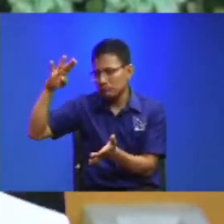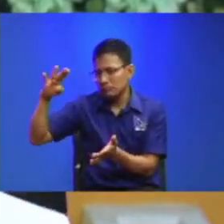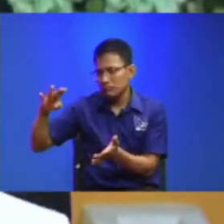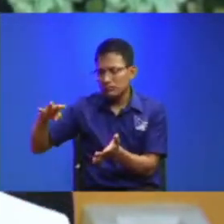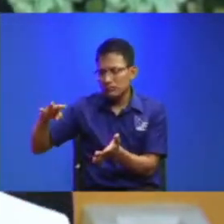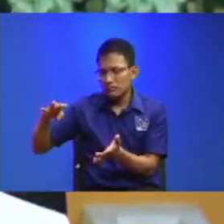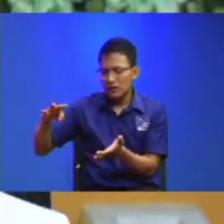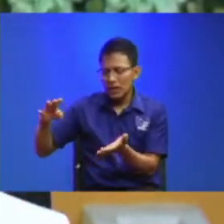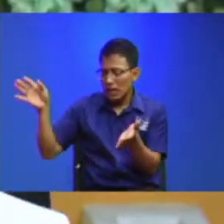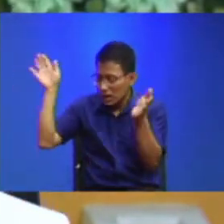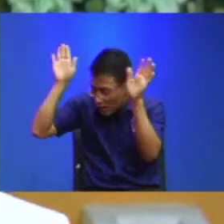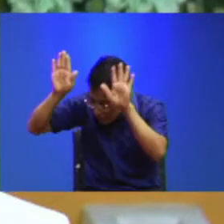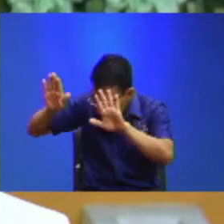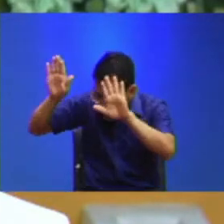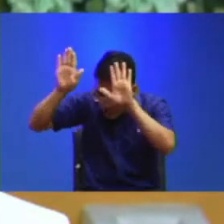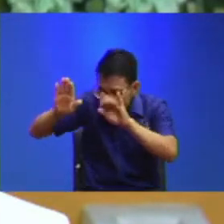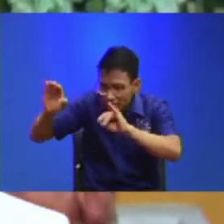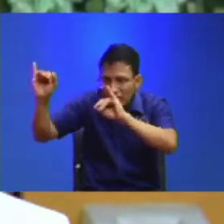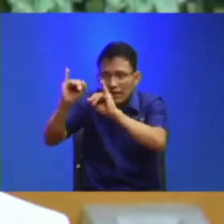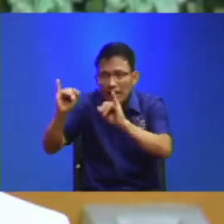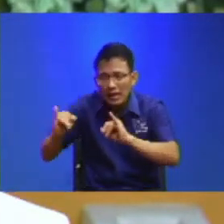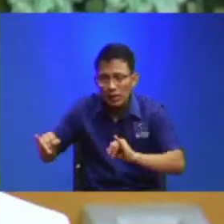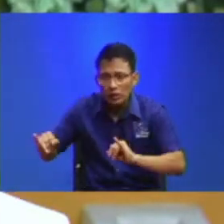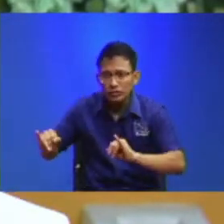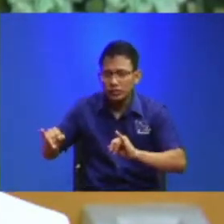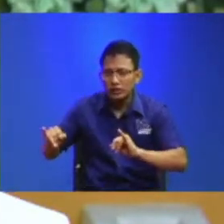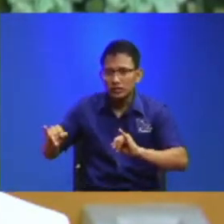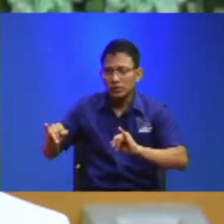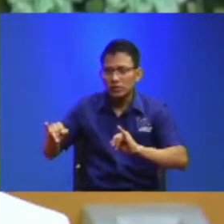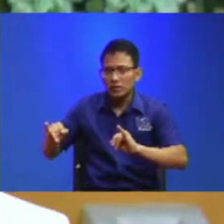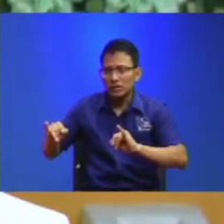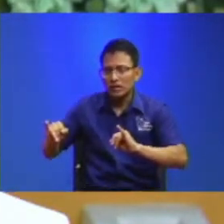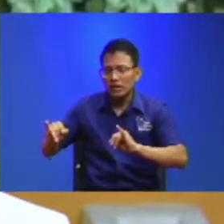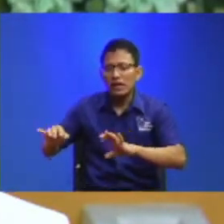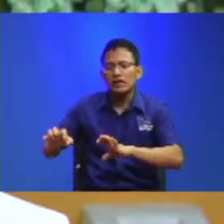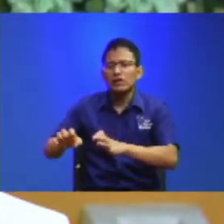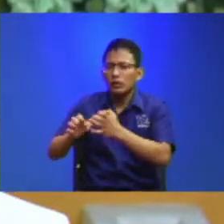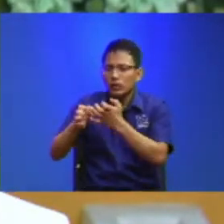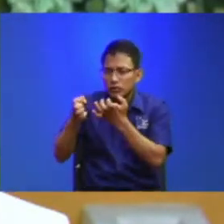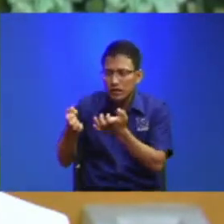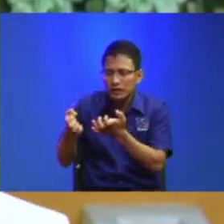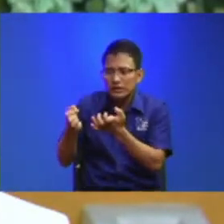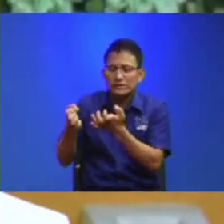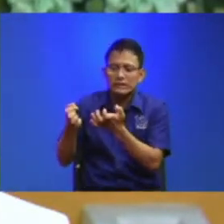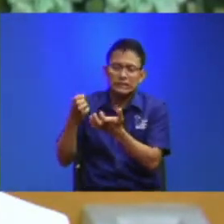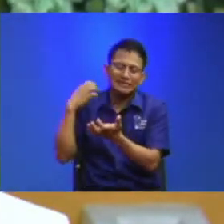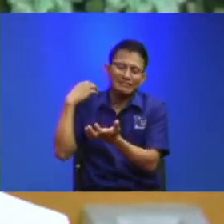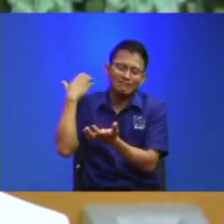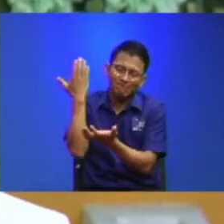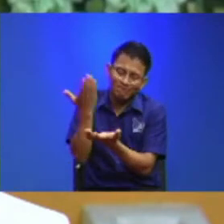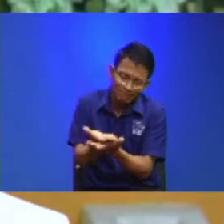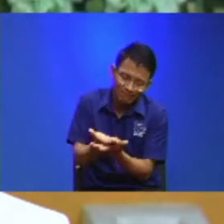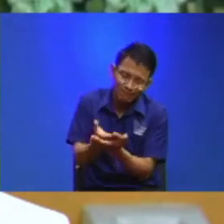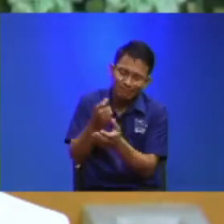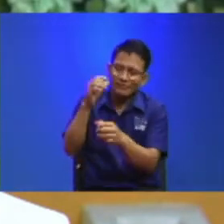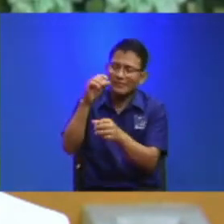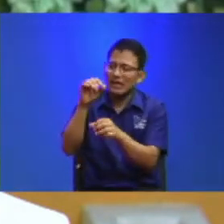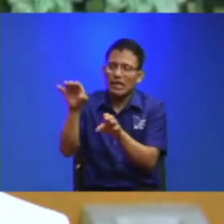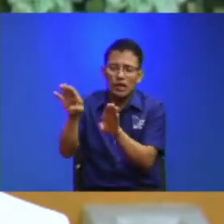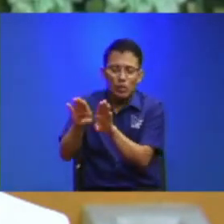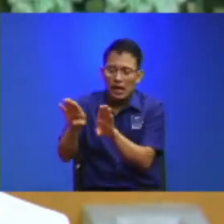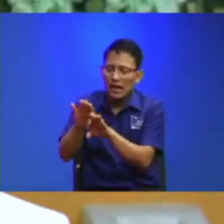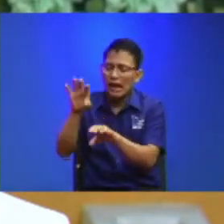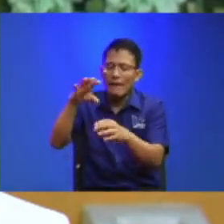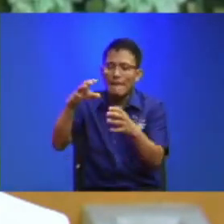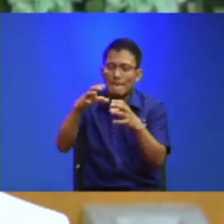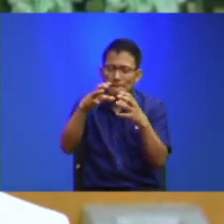adorando los ídolos que ellos adoraban, y entonces eso les vino a ser piedra de tropiezo. Ahí dijimos que la piedra de